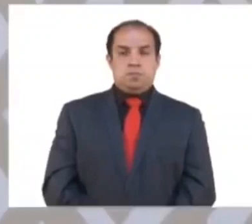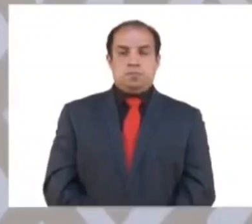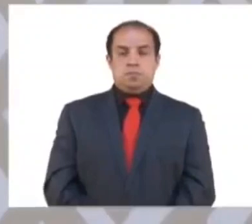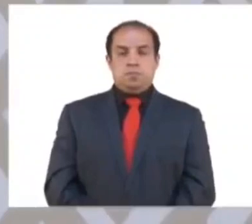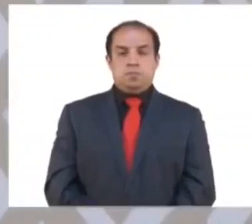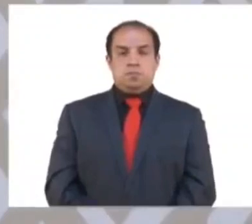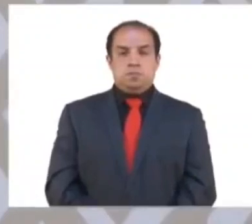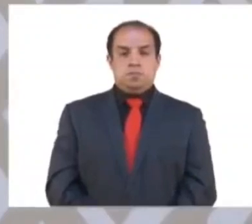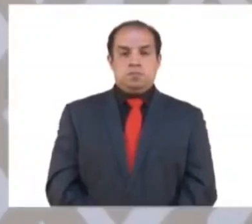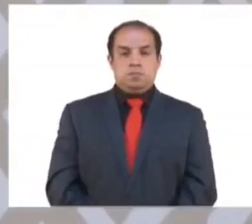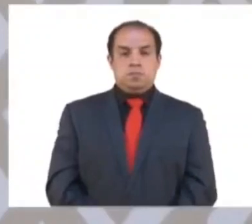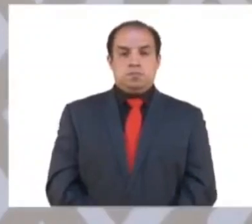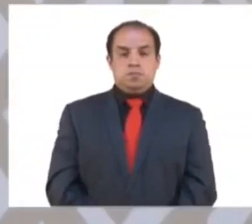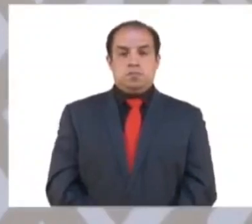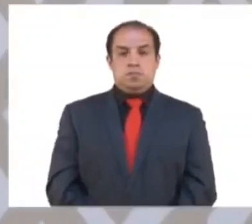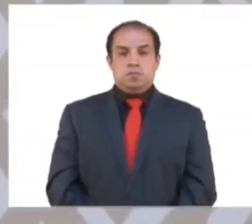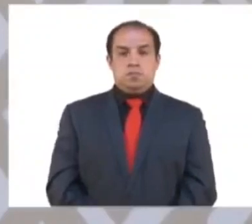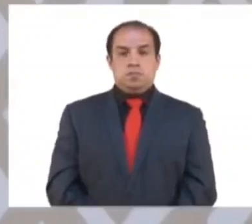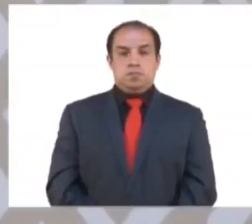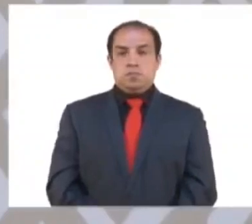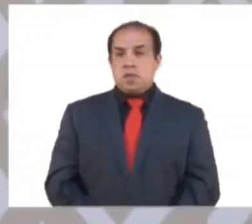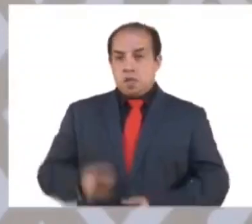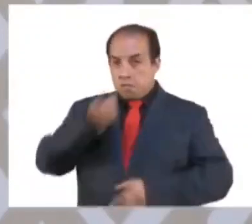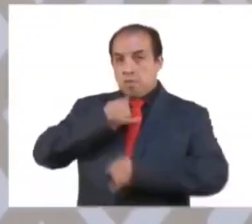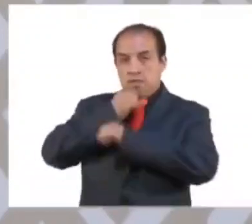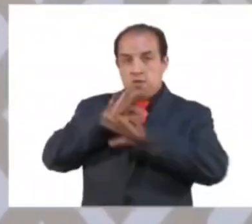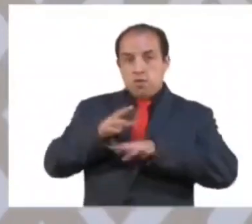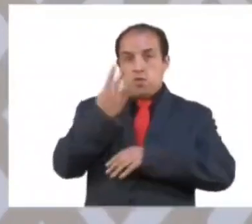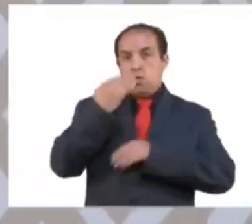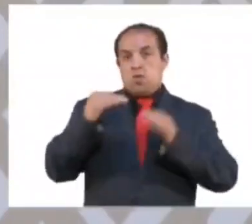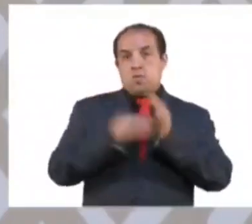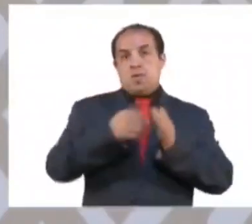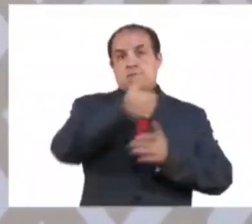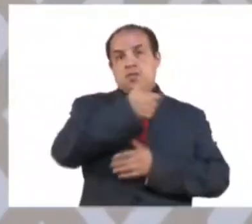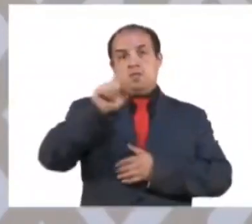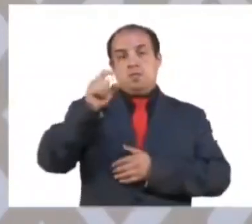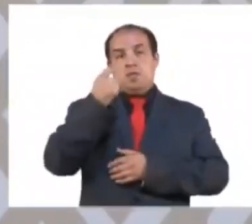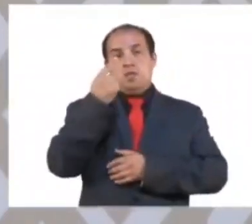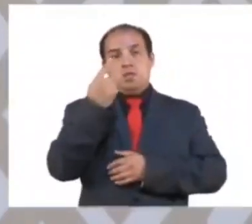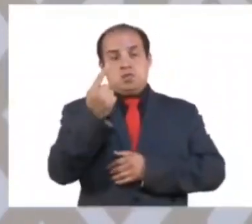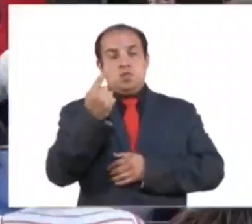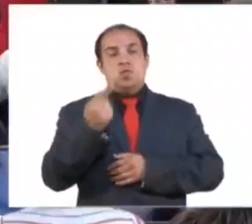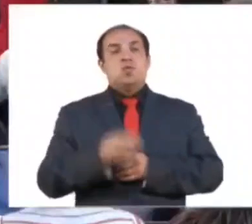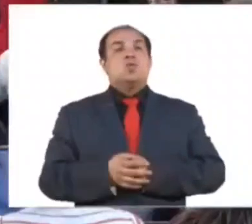Y me están dando el dato, son 4,621 créditos por